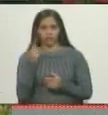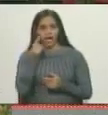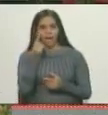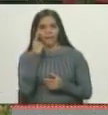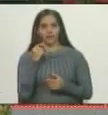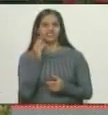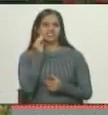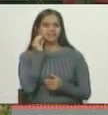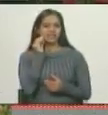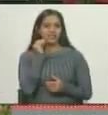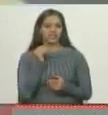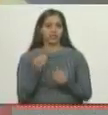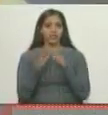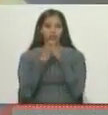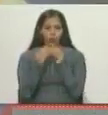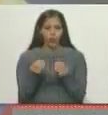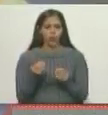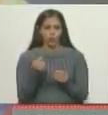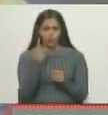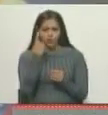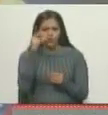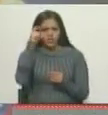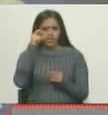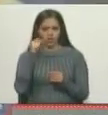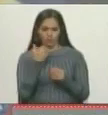ver. Pongámonos todos en los zapatos del presidente.